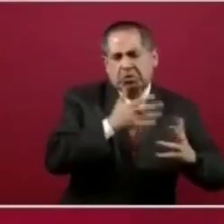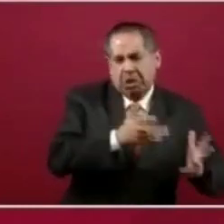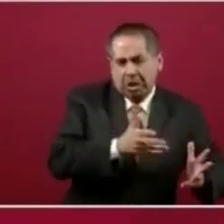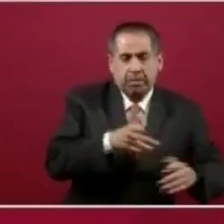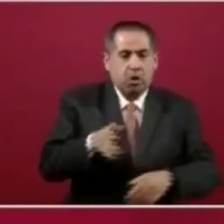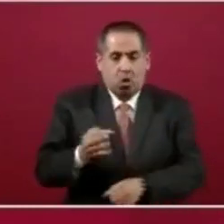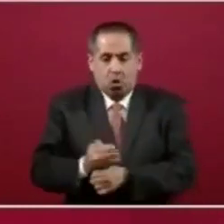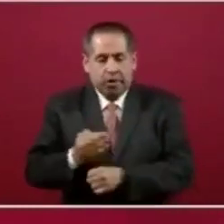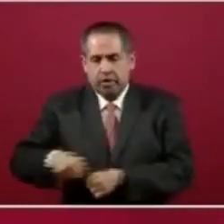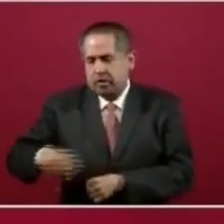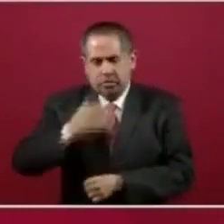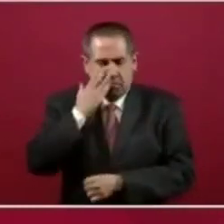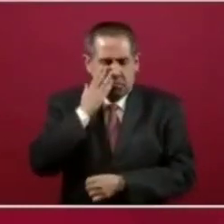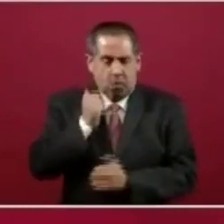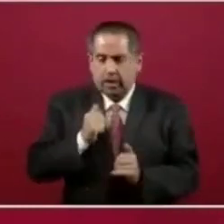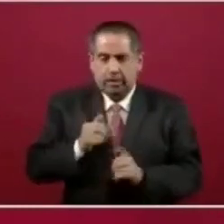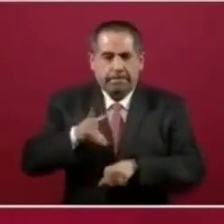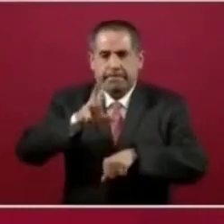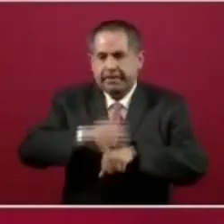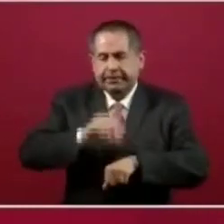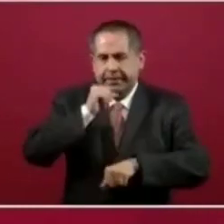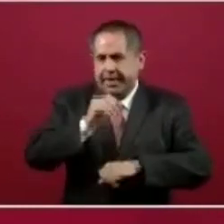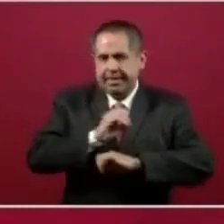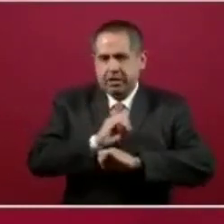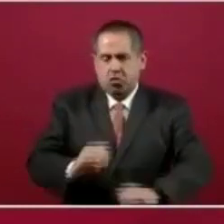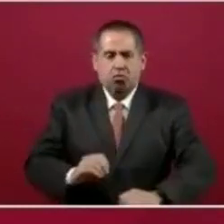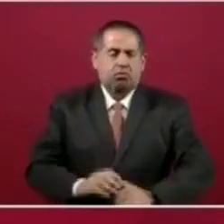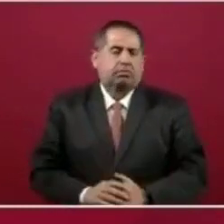no hay, no está permitido.